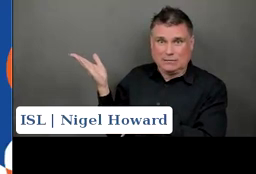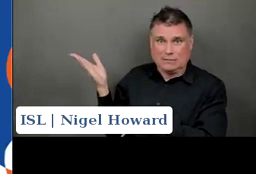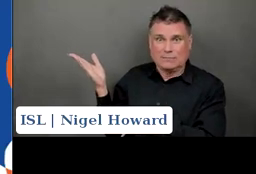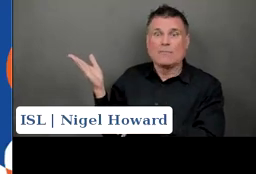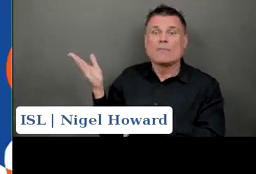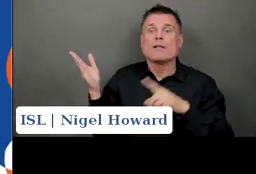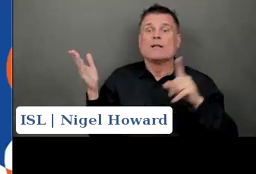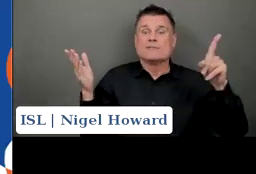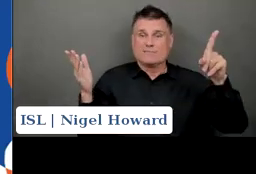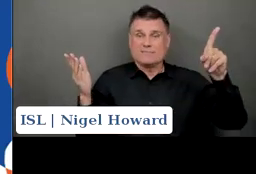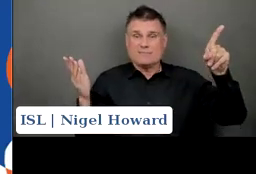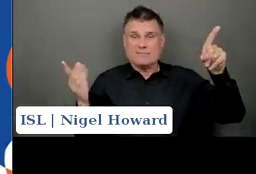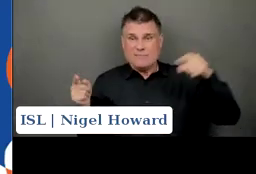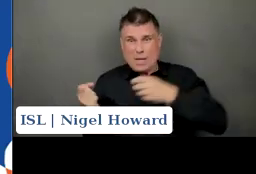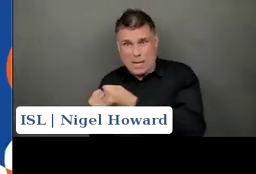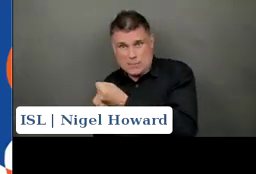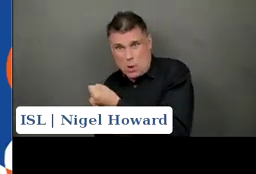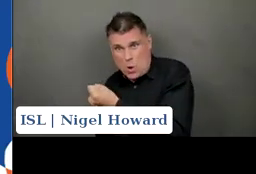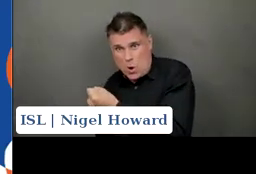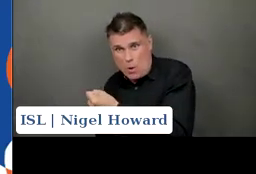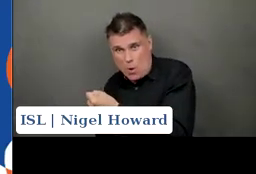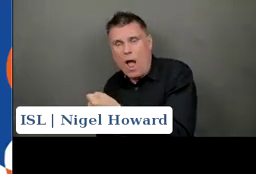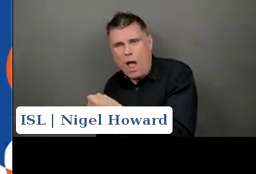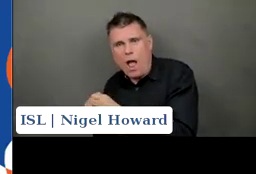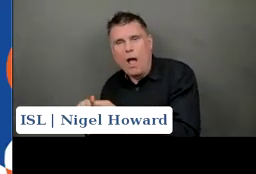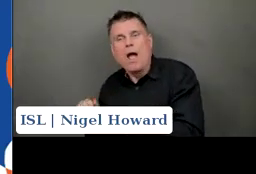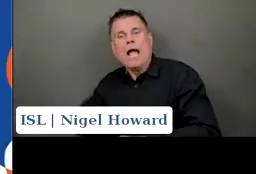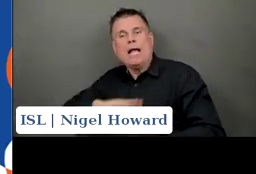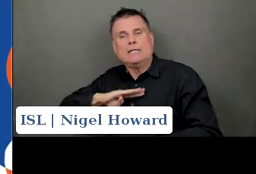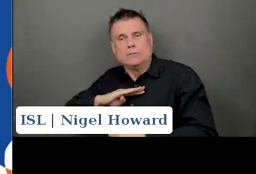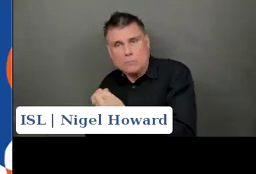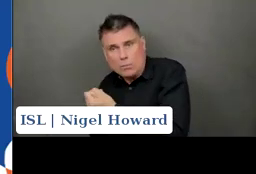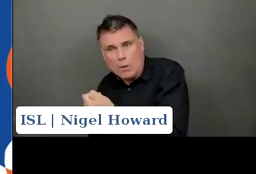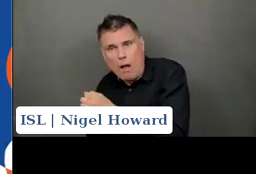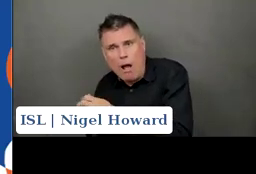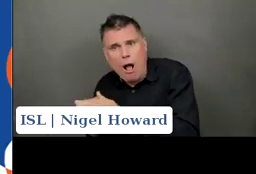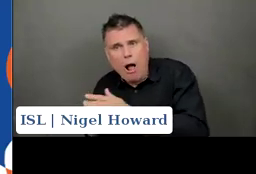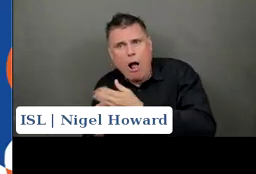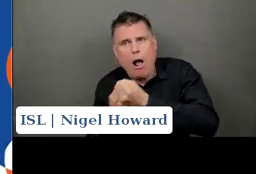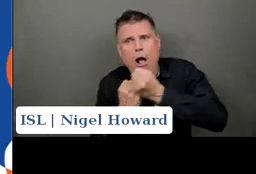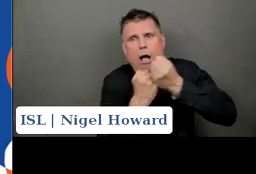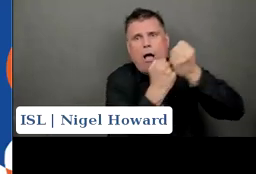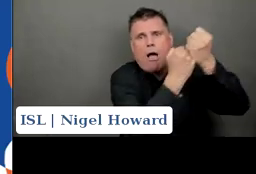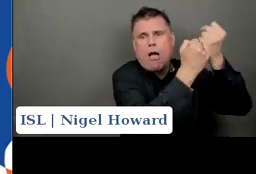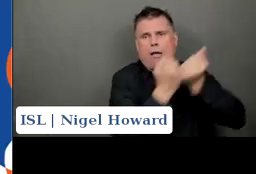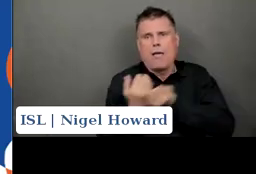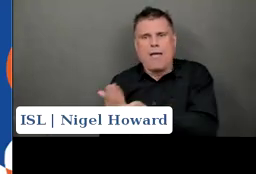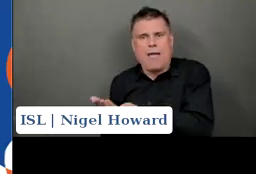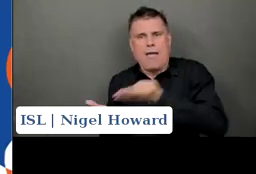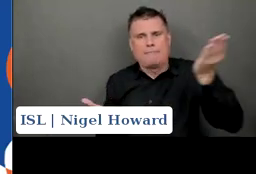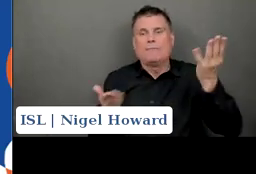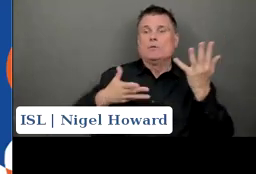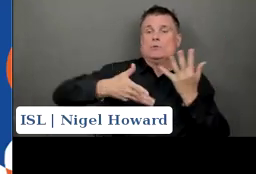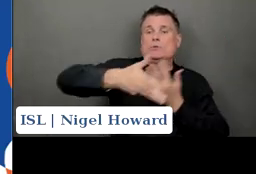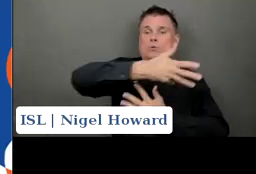de nuestro Banco de Previsión Social. La Administración Nacional de Educación Pública, que engloba toda la educación primaria y